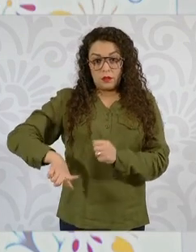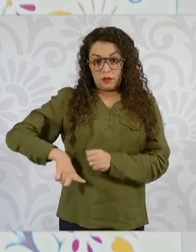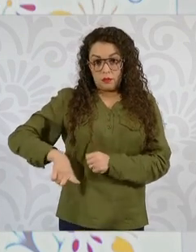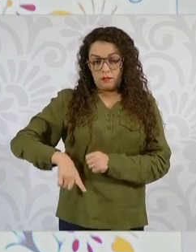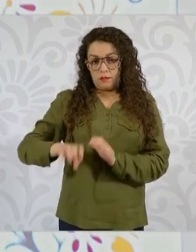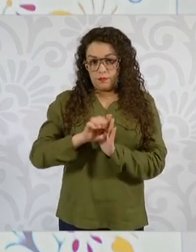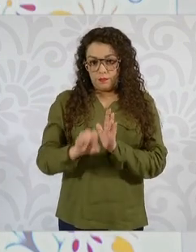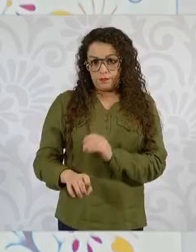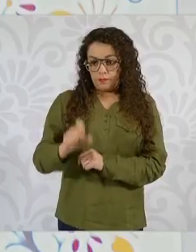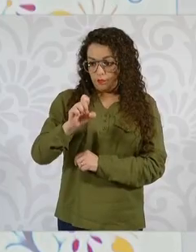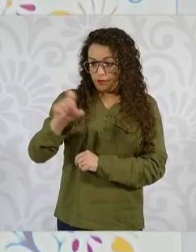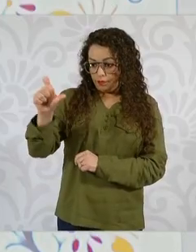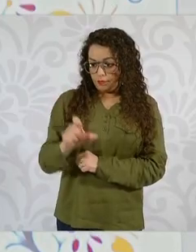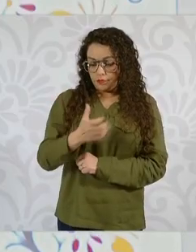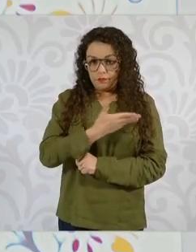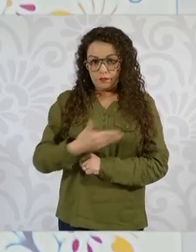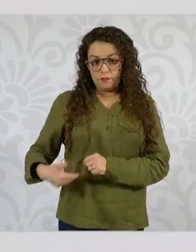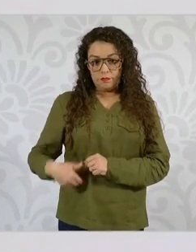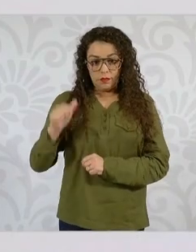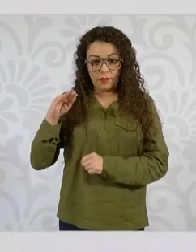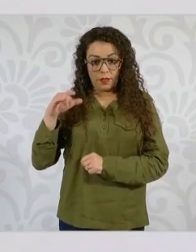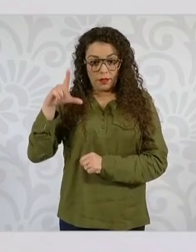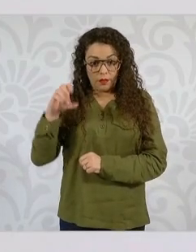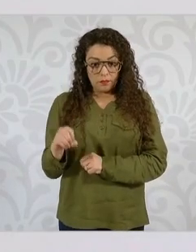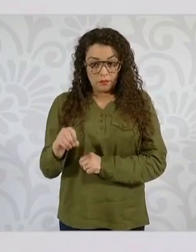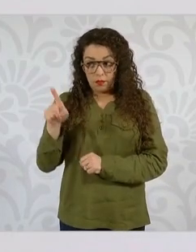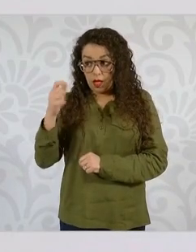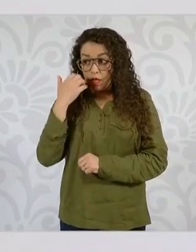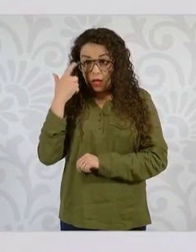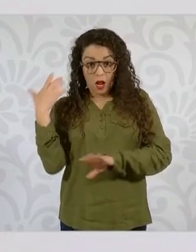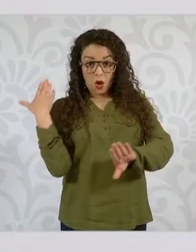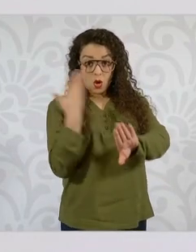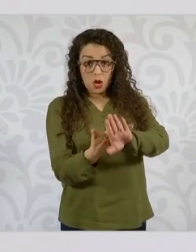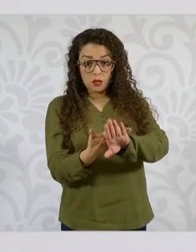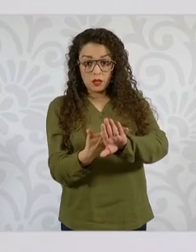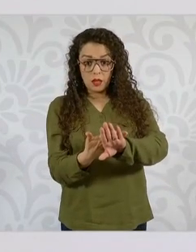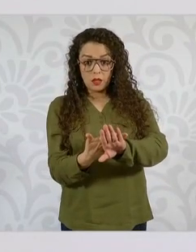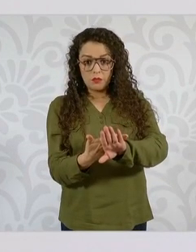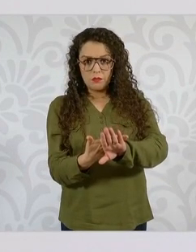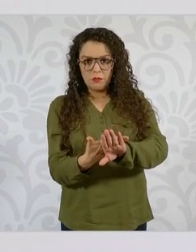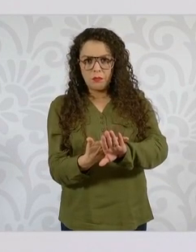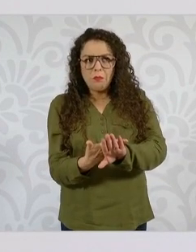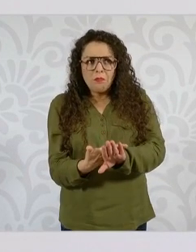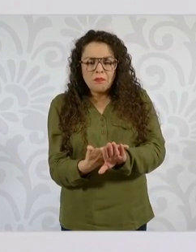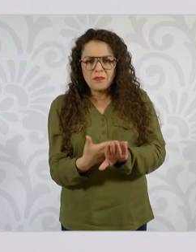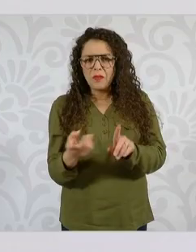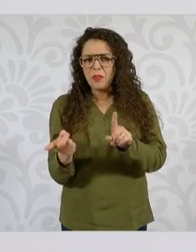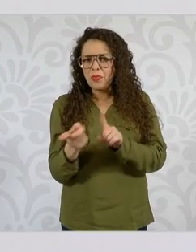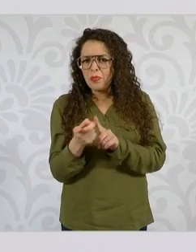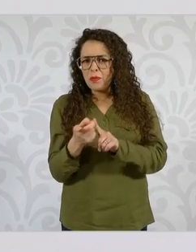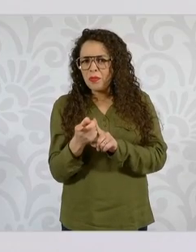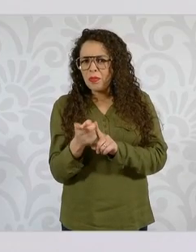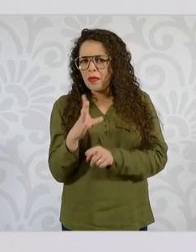presidente Andrés Manuel López Obrador el expresidente Andrés Manuel López Obrador pues ¿con qué sustento?